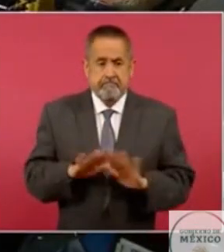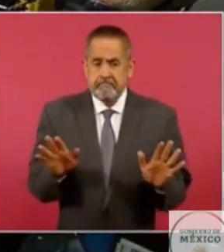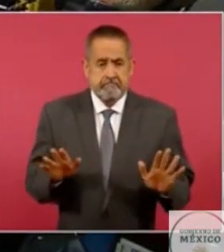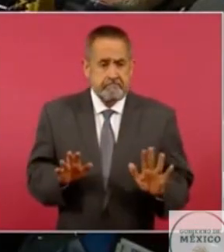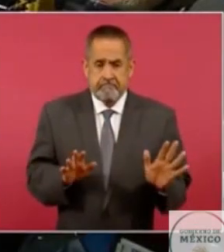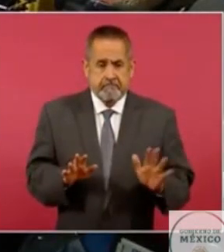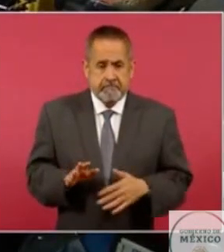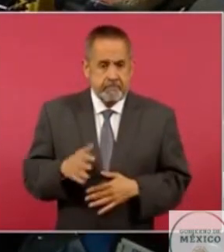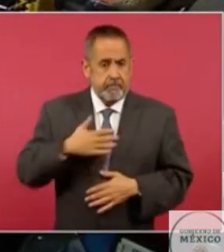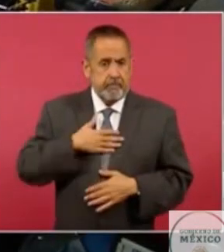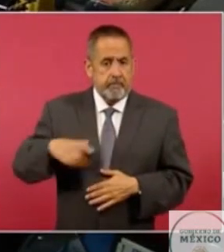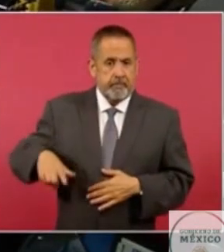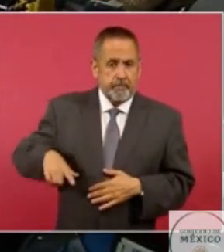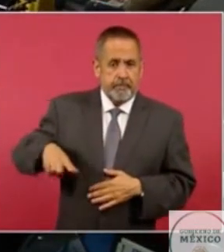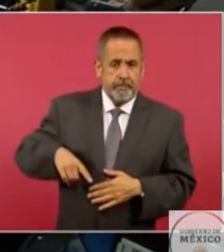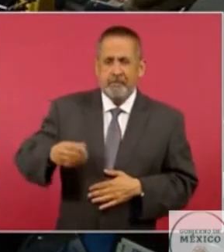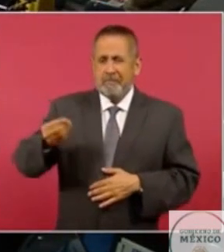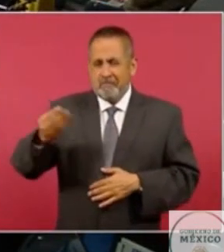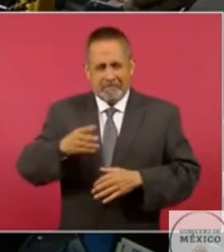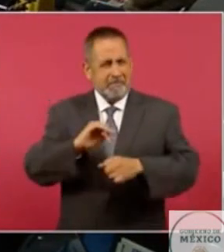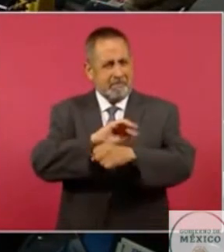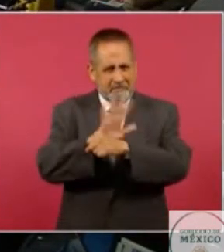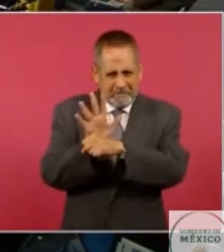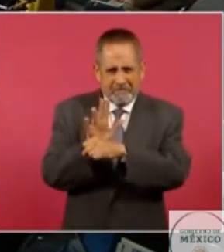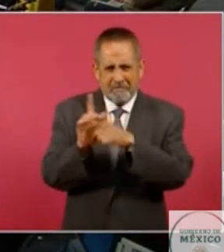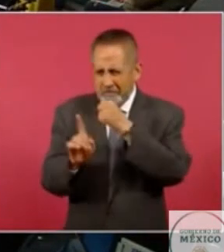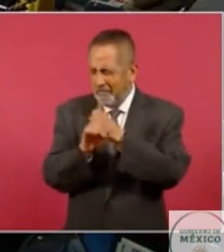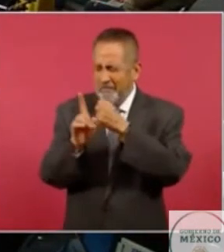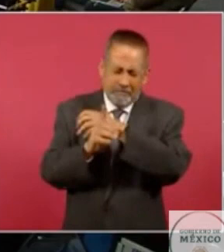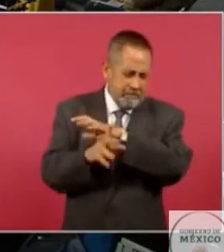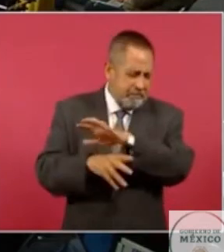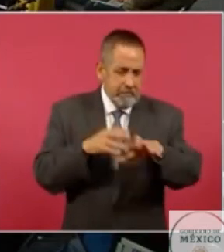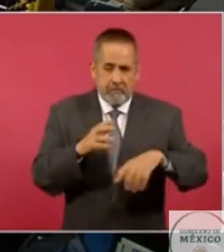el gobierno nuestro, a pesar de la pandemia,